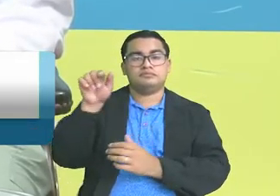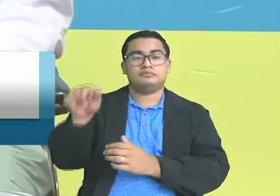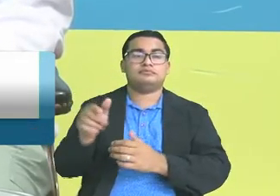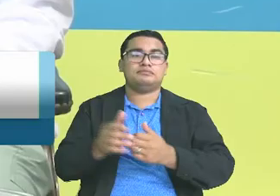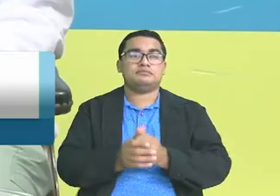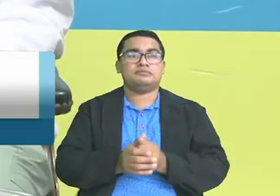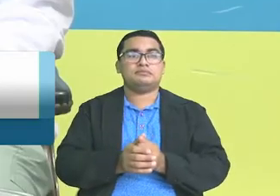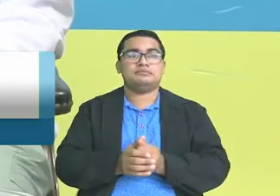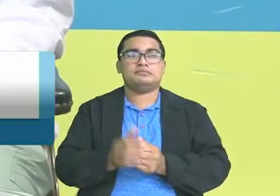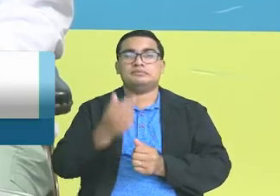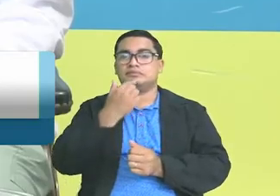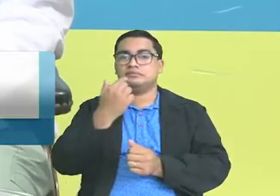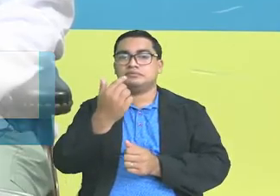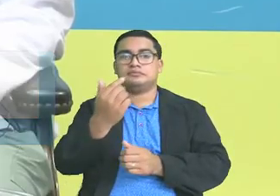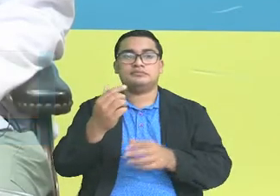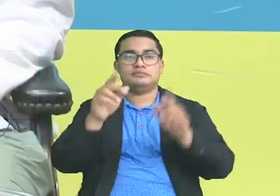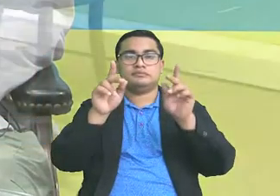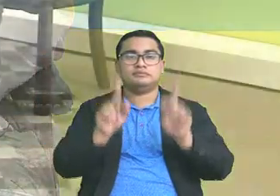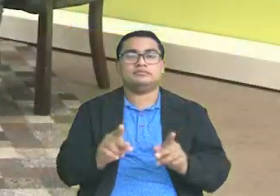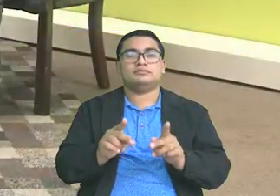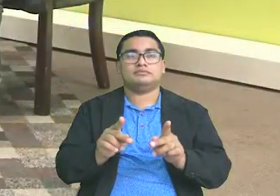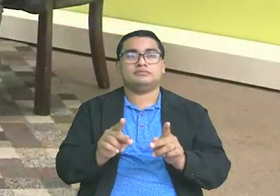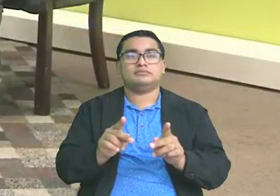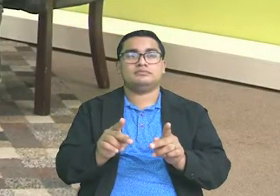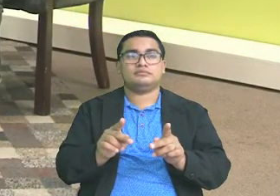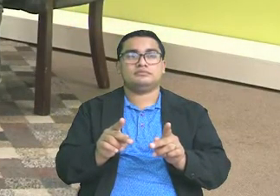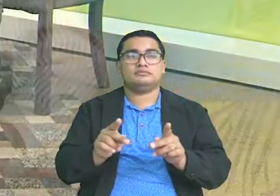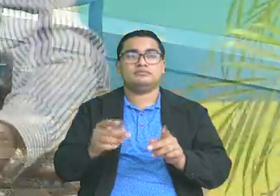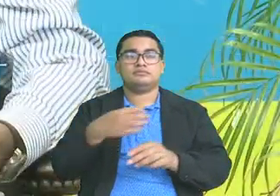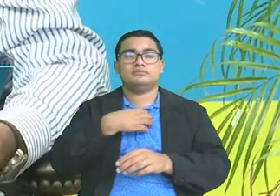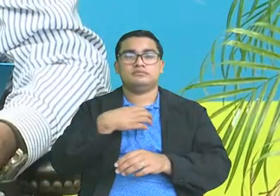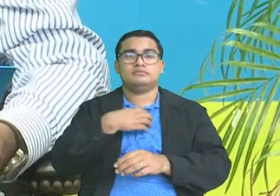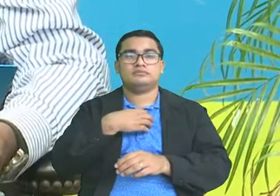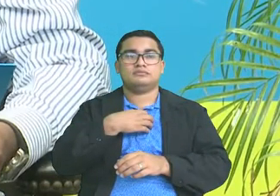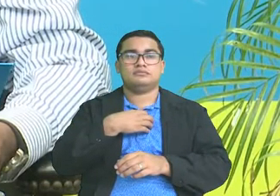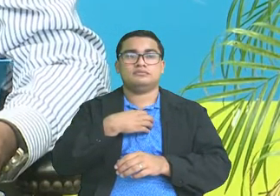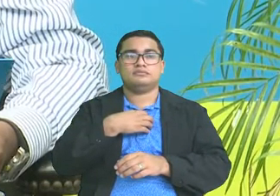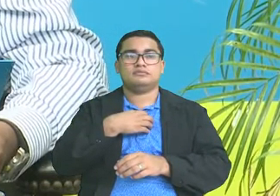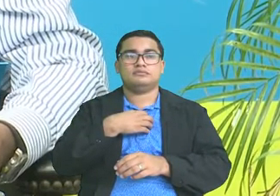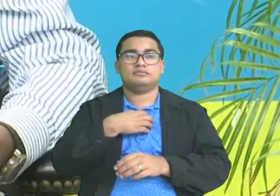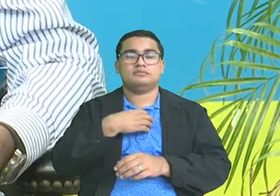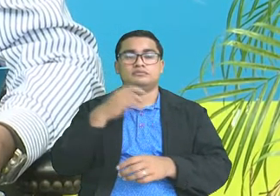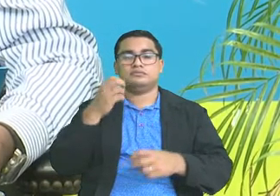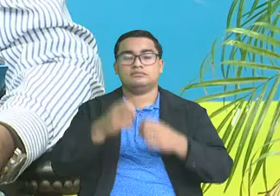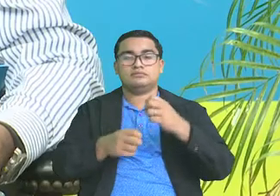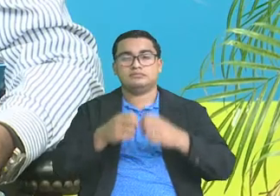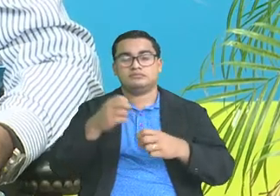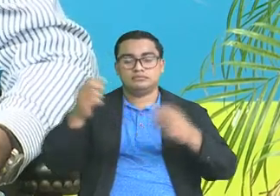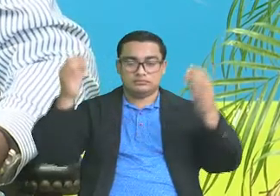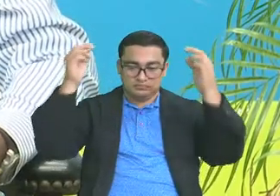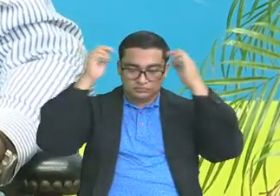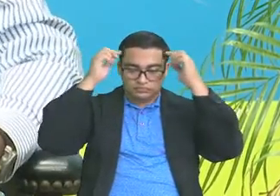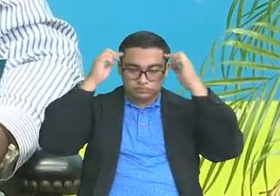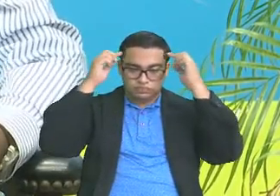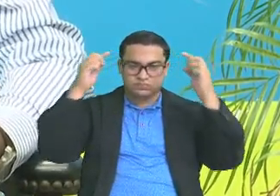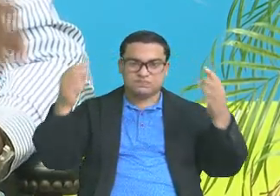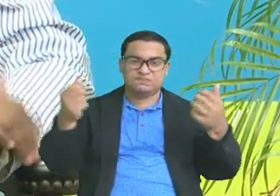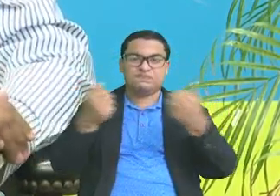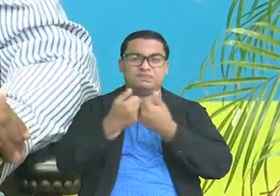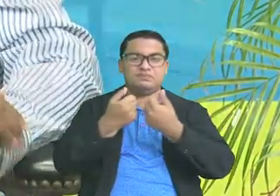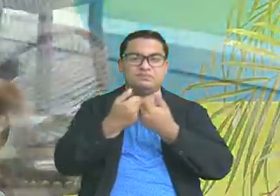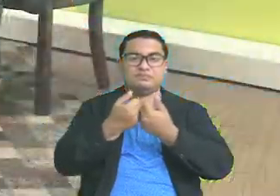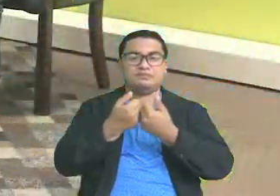Ahora, enfermedad cerebrovascular. ¿Quiénes están más expuestos al accidente cerebrovascular, como ahora